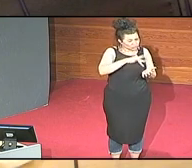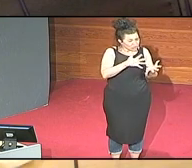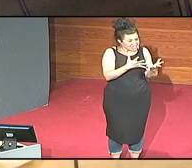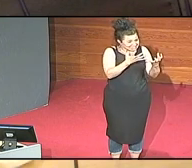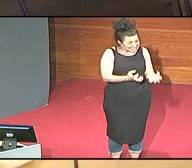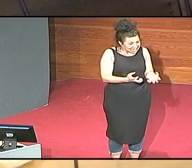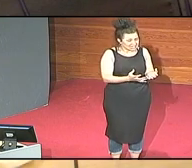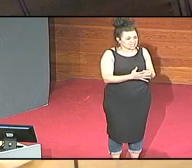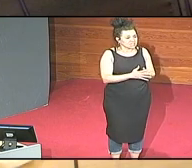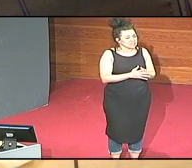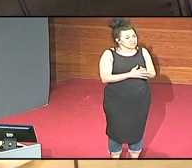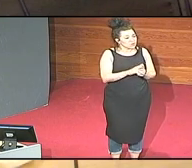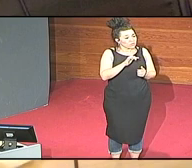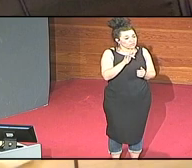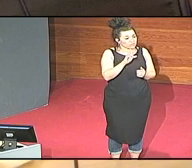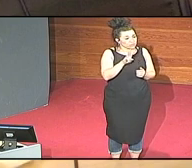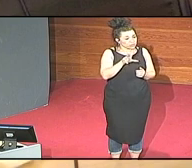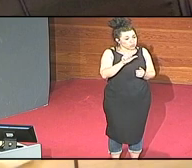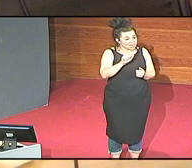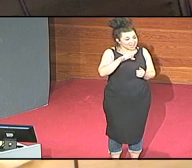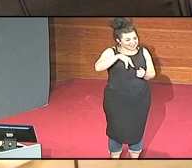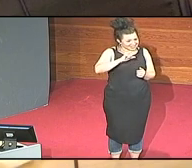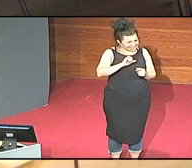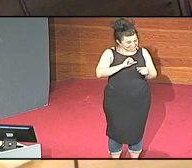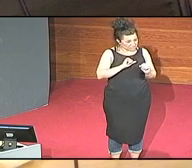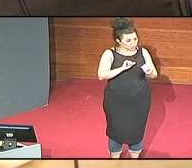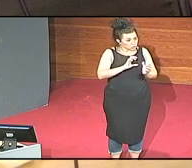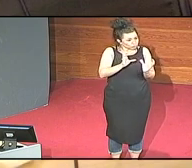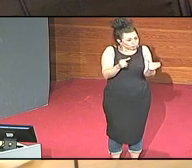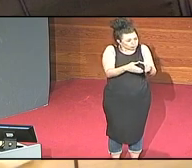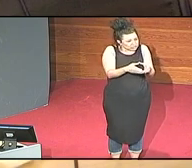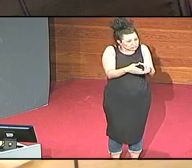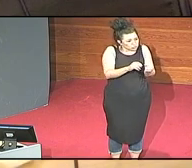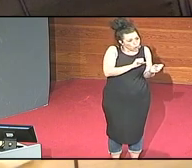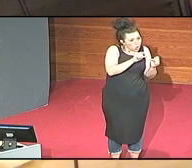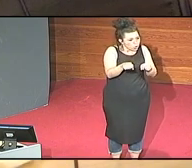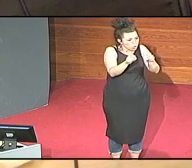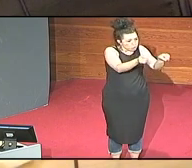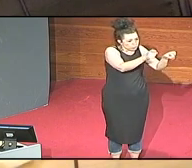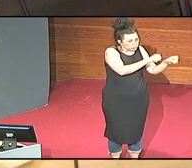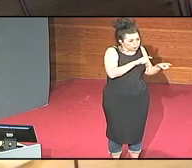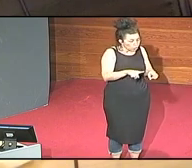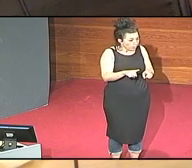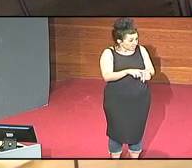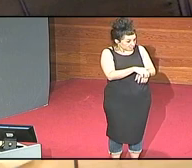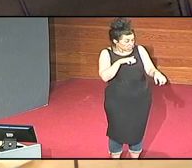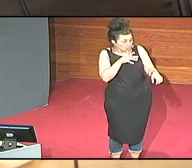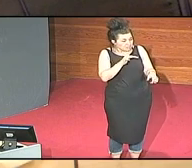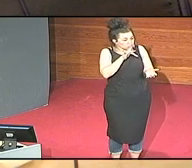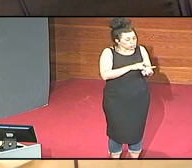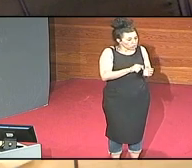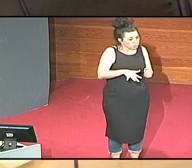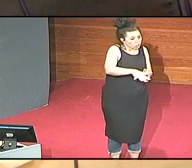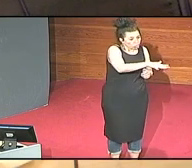nómadas y pese a ser nómadas muchos de ellos se habían visto obligados a asentarse en una zona donde había un poco más de